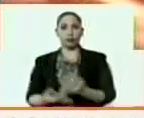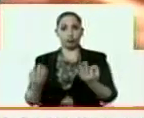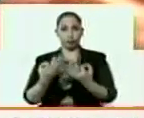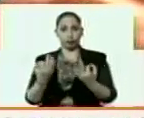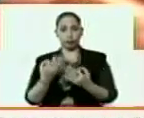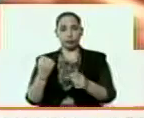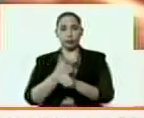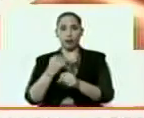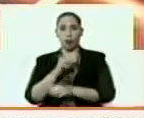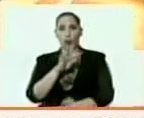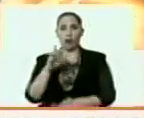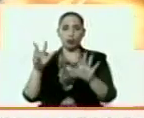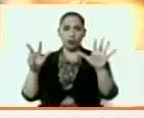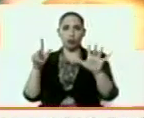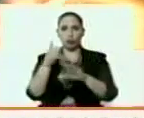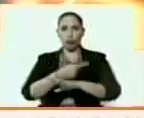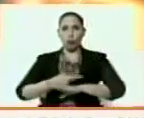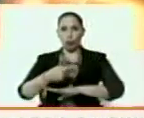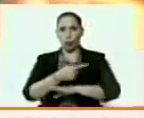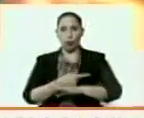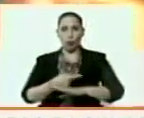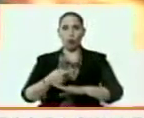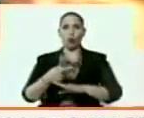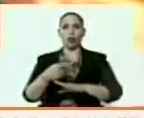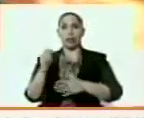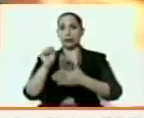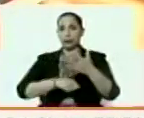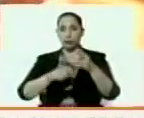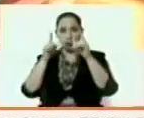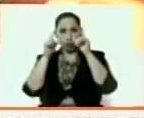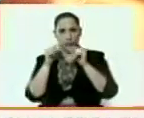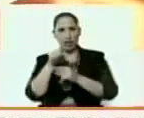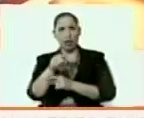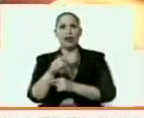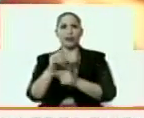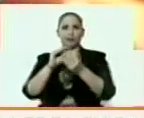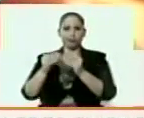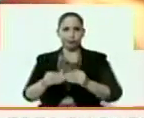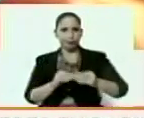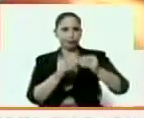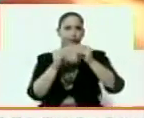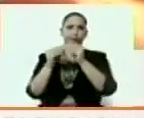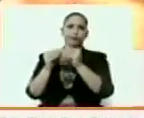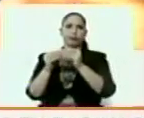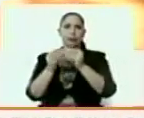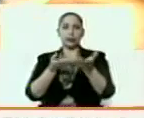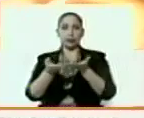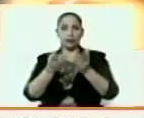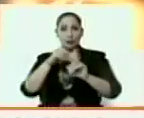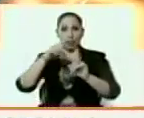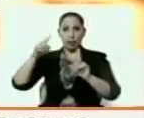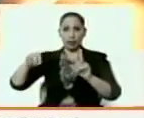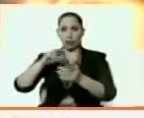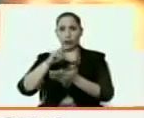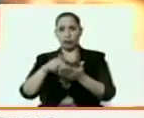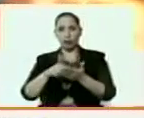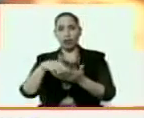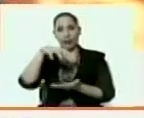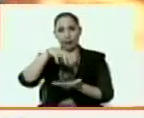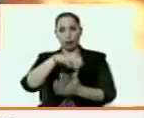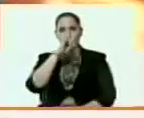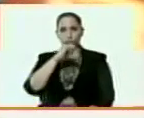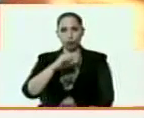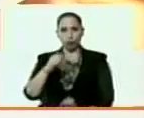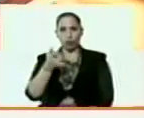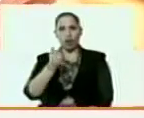bueno, 48 horas seguidas sin dormir. Hay títulos B, rescatando el Servicio Eléctrico Nacional. En el caso del Zulia, recuérdate que el Zulia está en lo